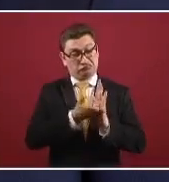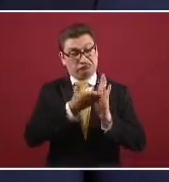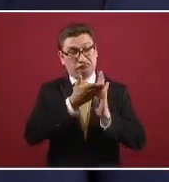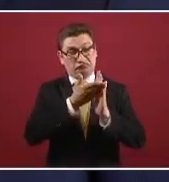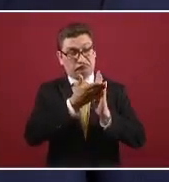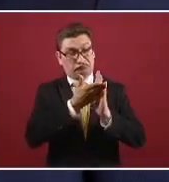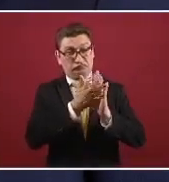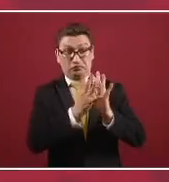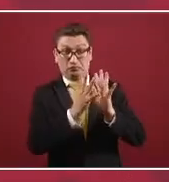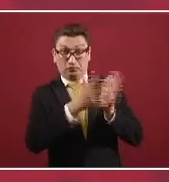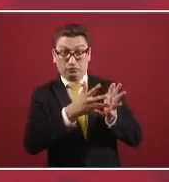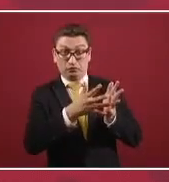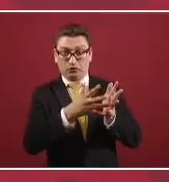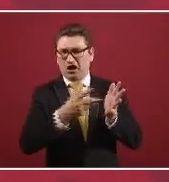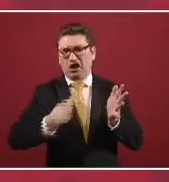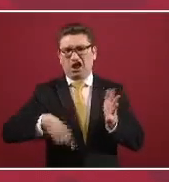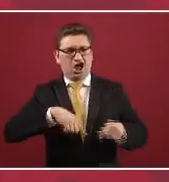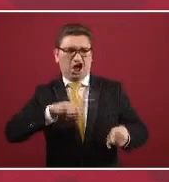porque hay una inversión.